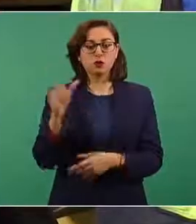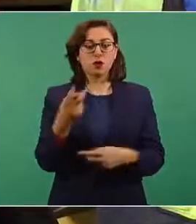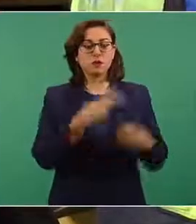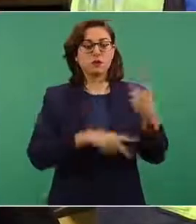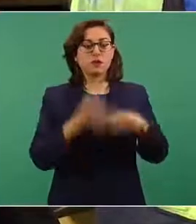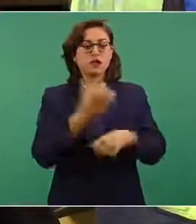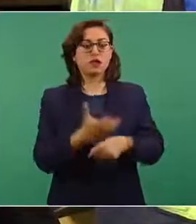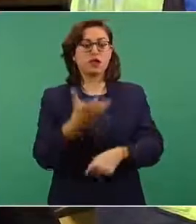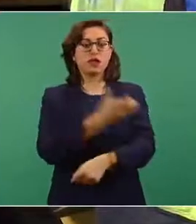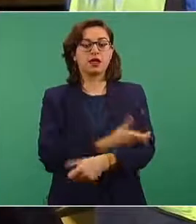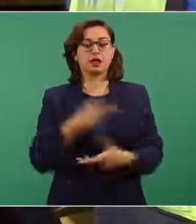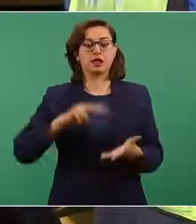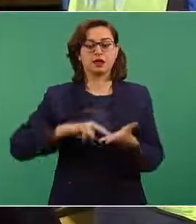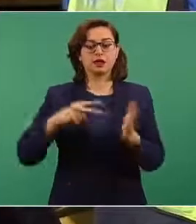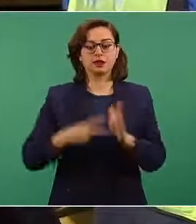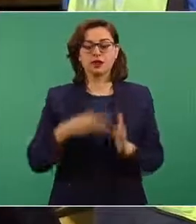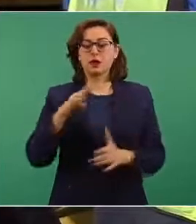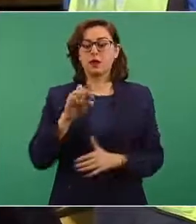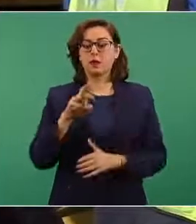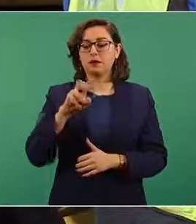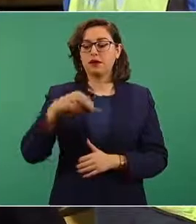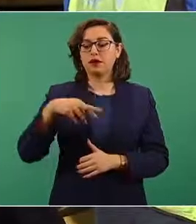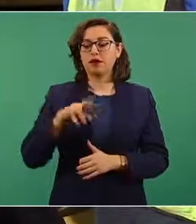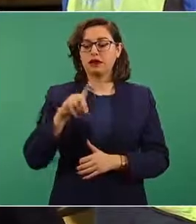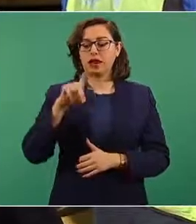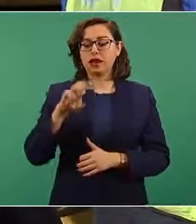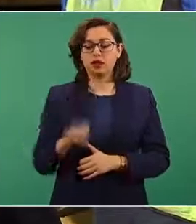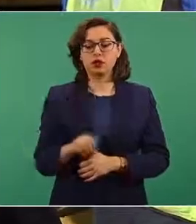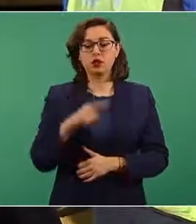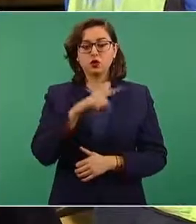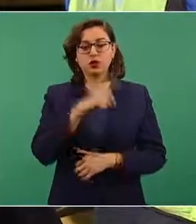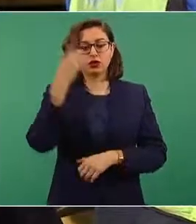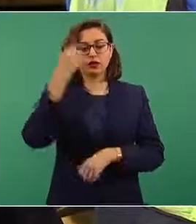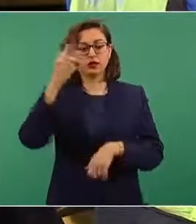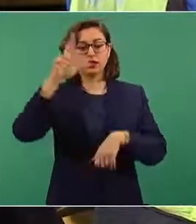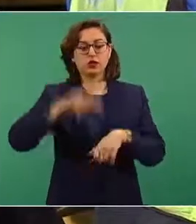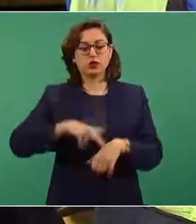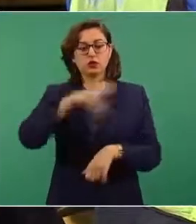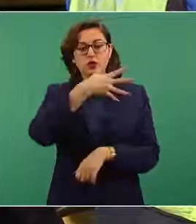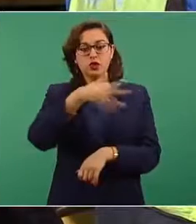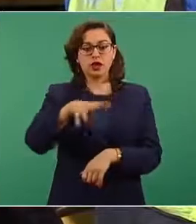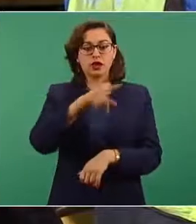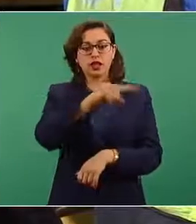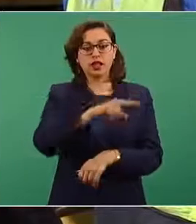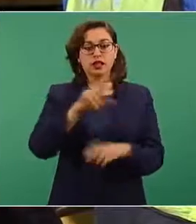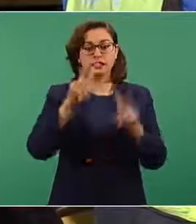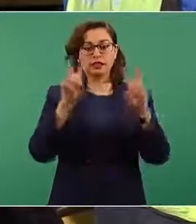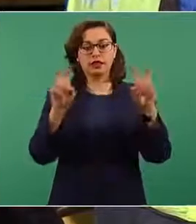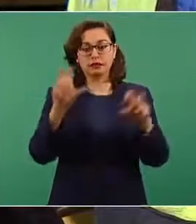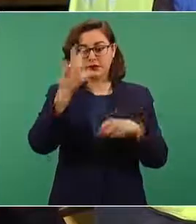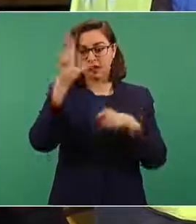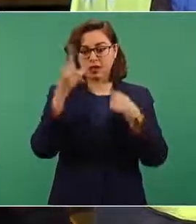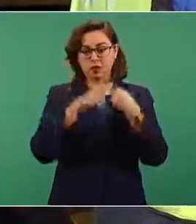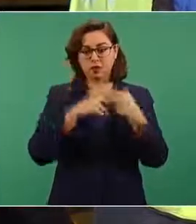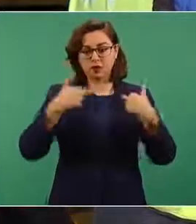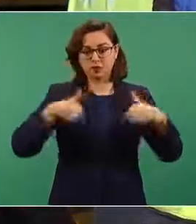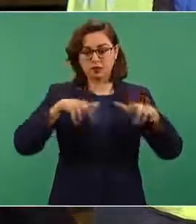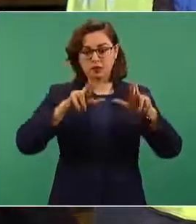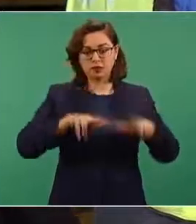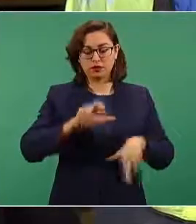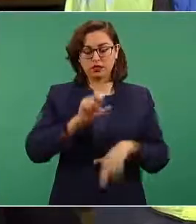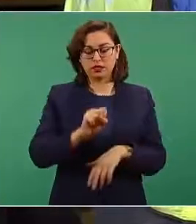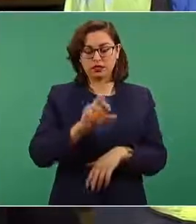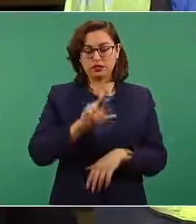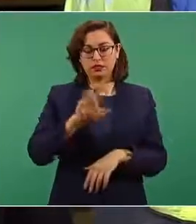el ingeniero Bernardo Aguilar Calvo, director general para Europa de la Secretaría de Relaciones Exteriores.